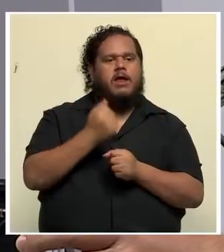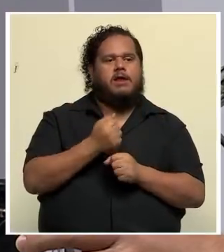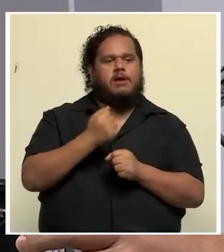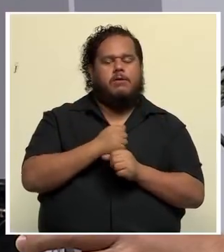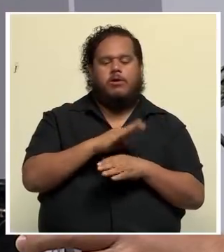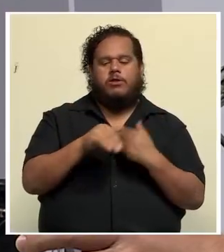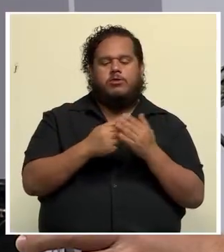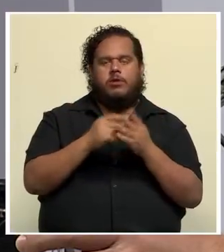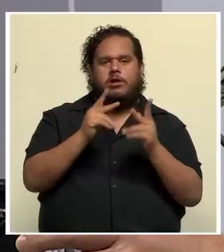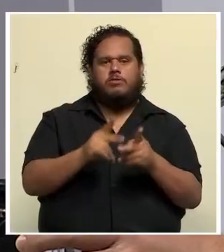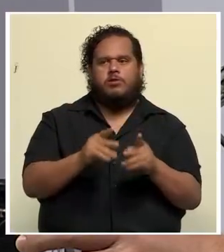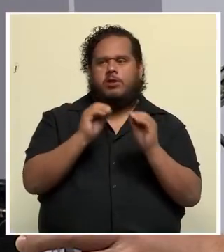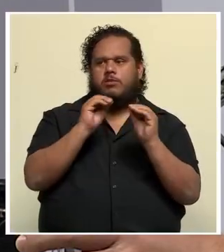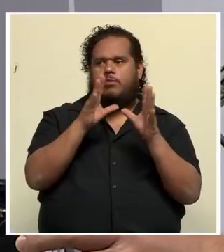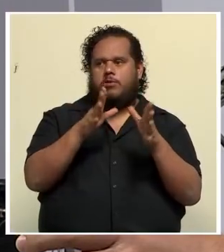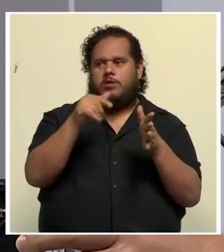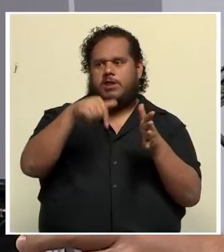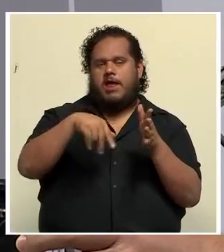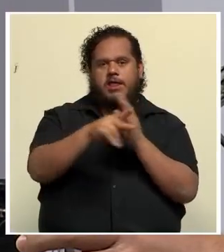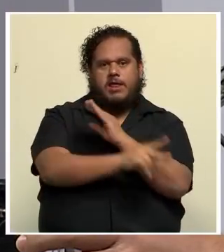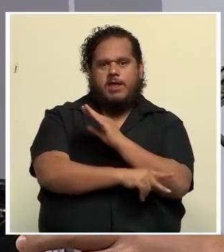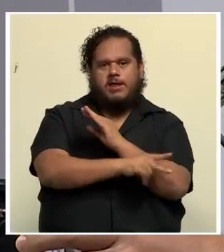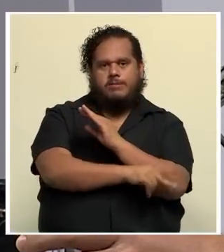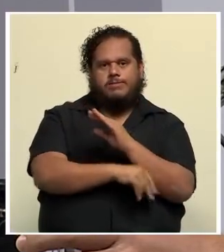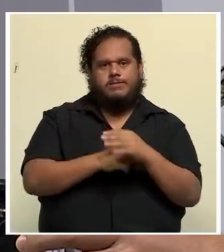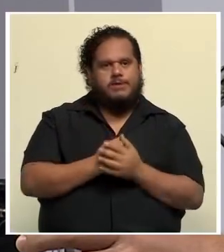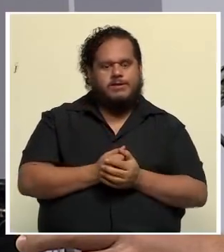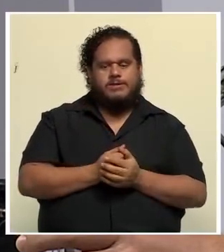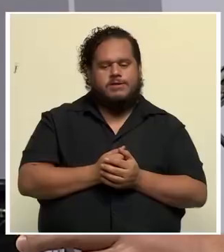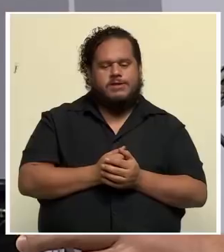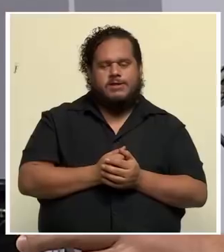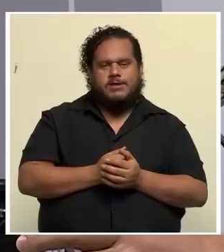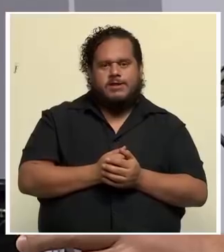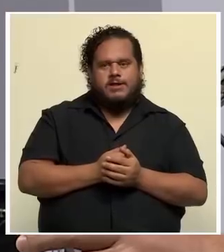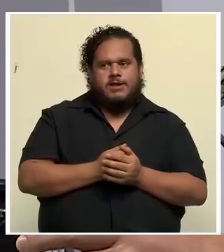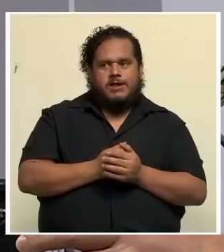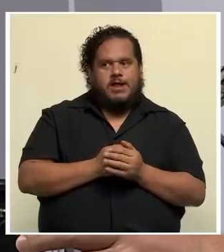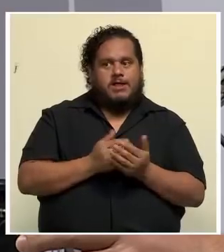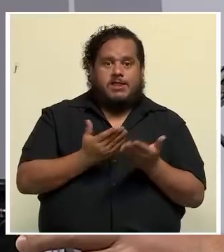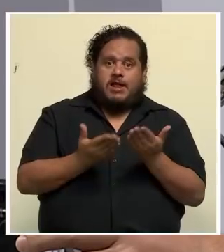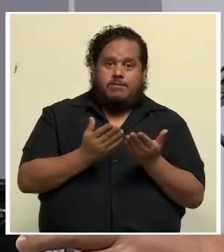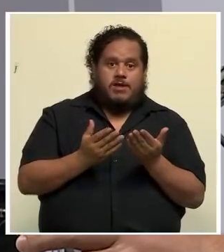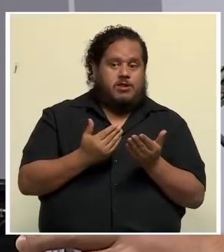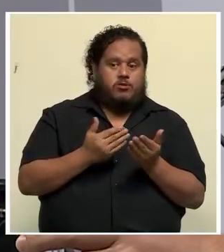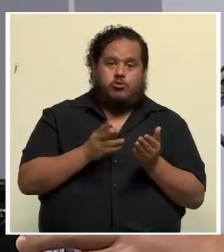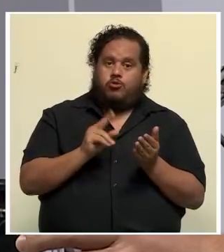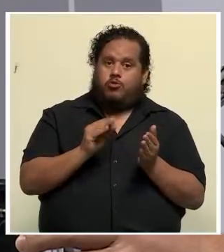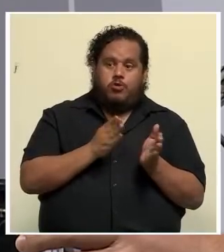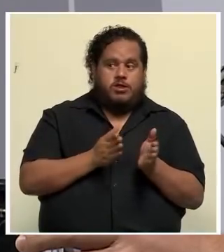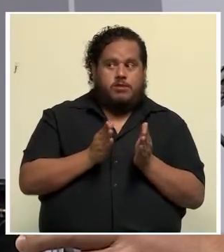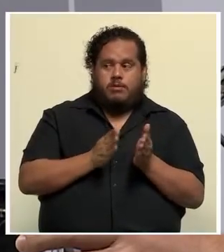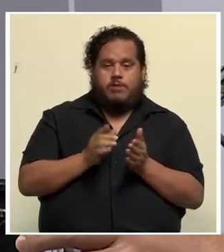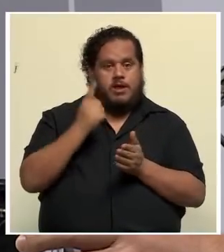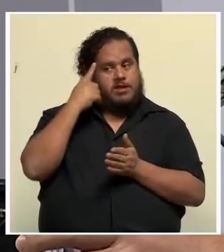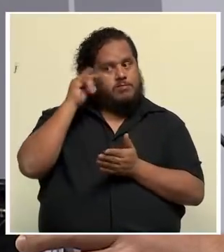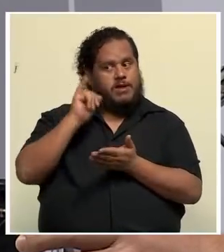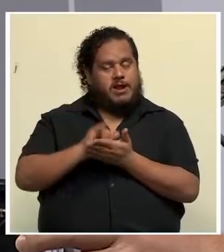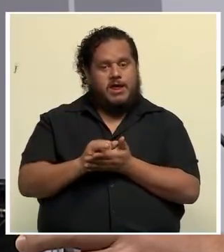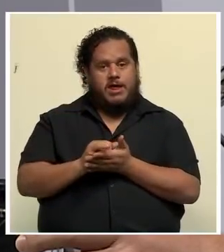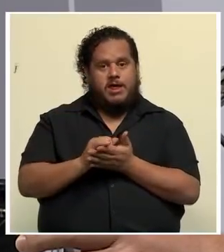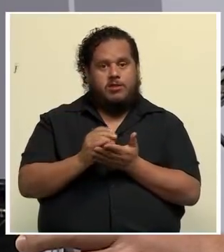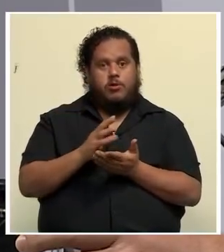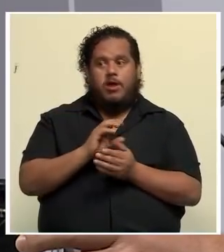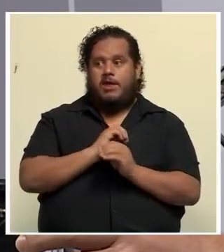de las personas docentes en este país que, sin estar preparadas para ello en su mayoría y sin